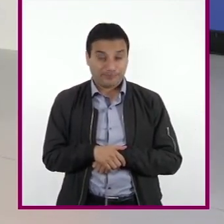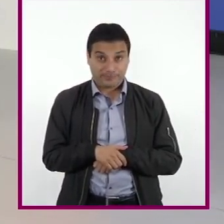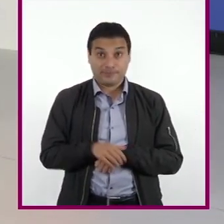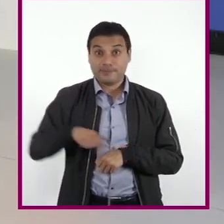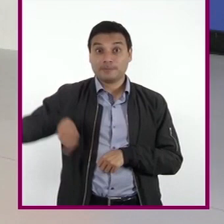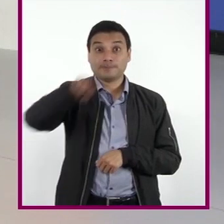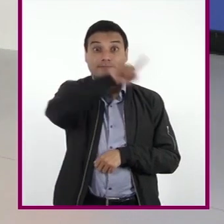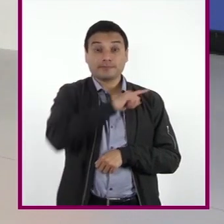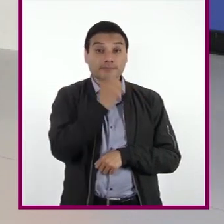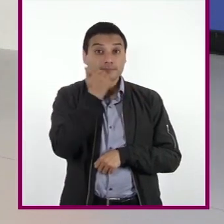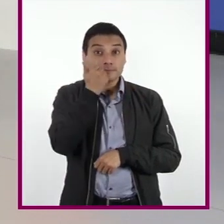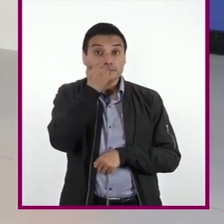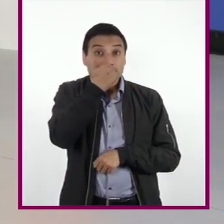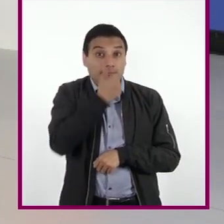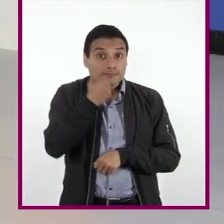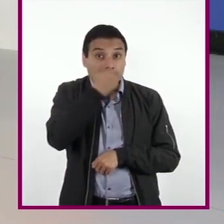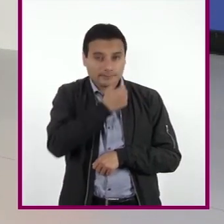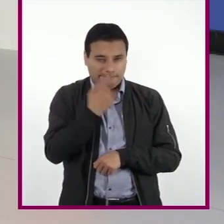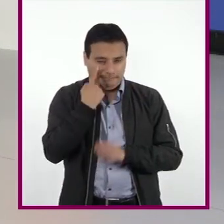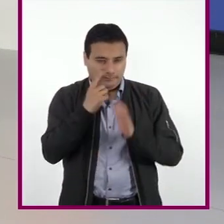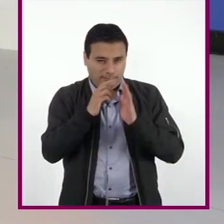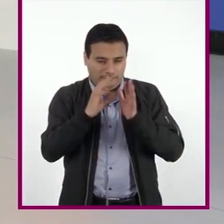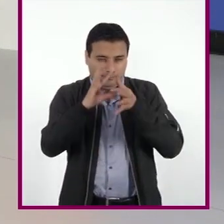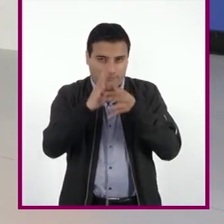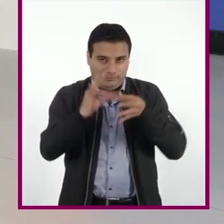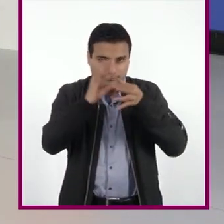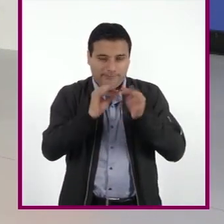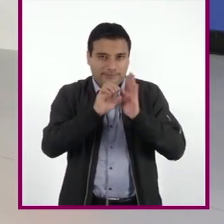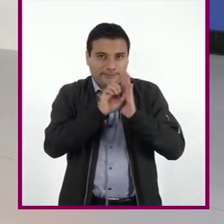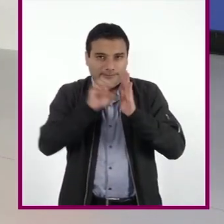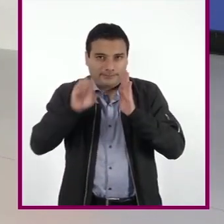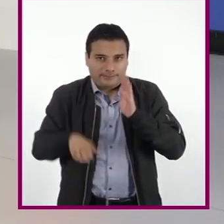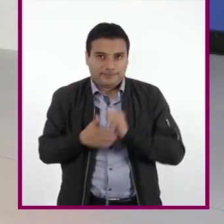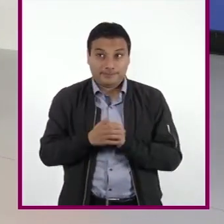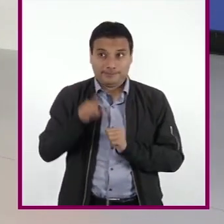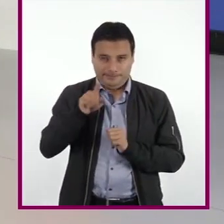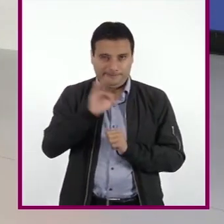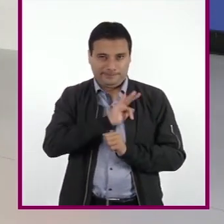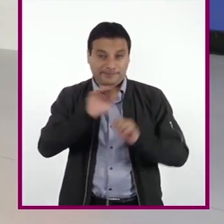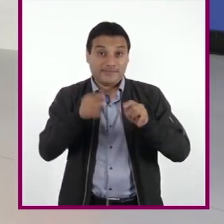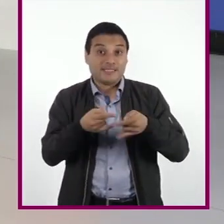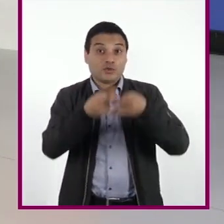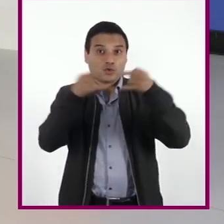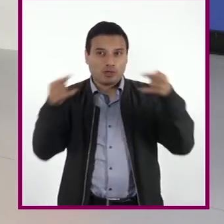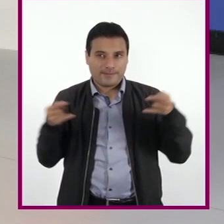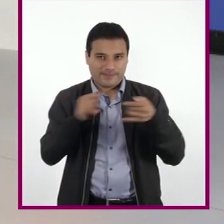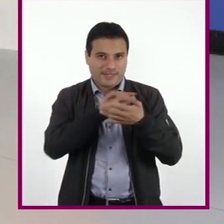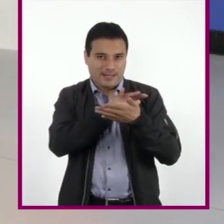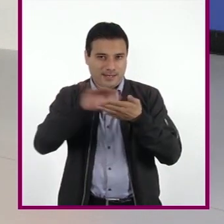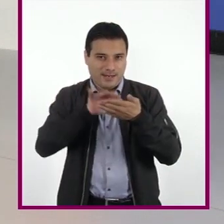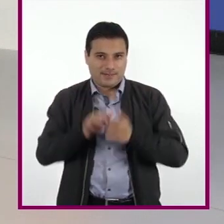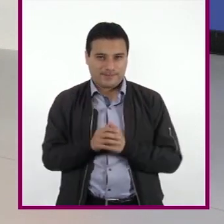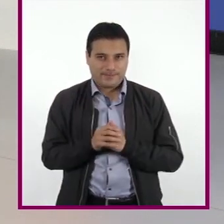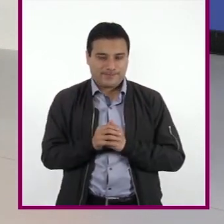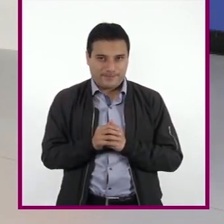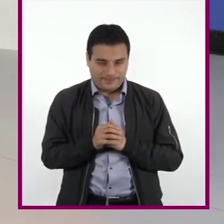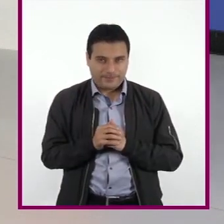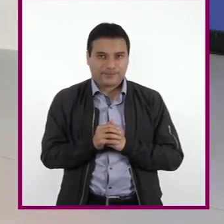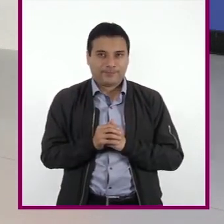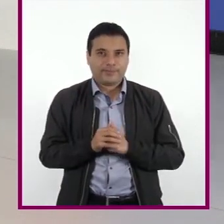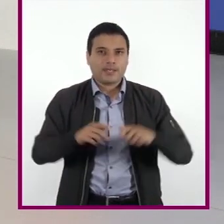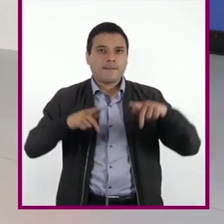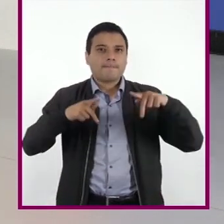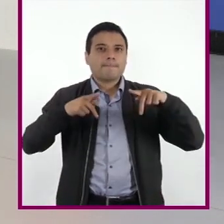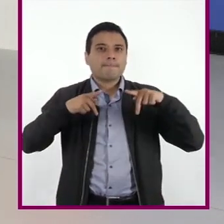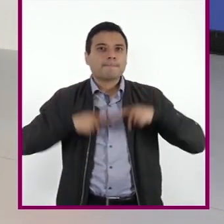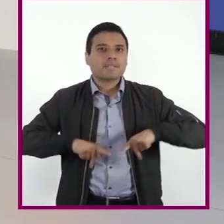y alumnos tengan un ejemplo de ello, ¿por qué no nos lee un cuento acerca de cómo la cultura percibe o